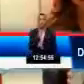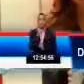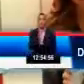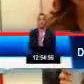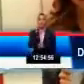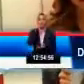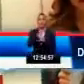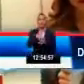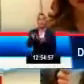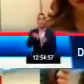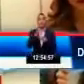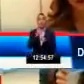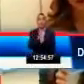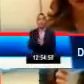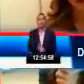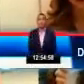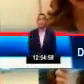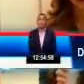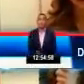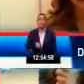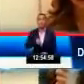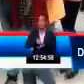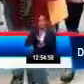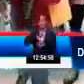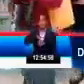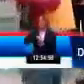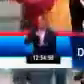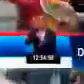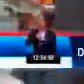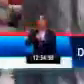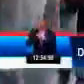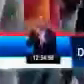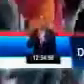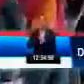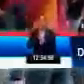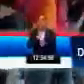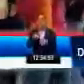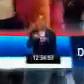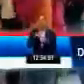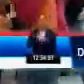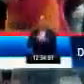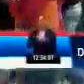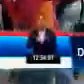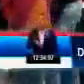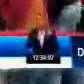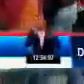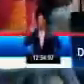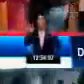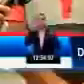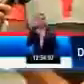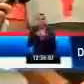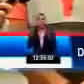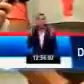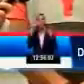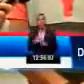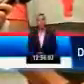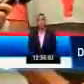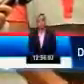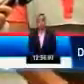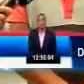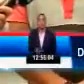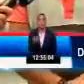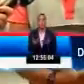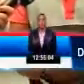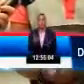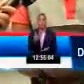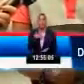en las 2.000 plazas de empleo que ofrecen en la Feria Expo Trabajo, que se desarrolla en el Centro de Convenciones de Guayaquil. Da la impresión